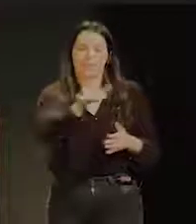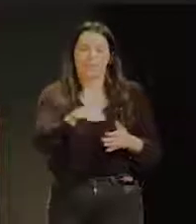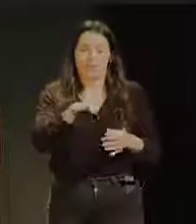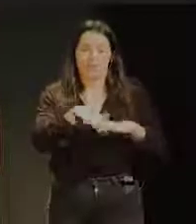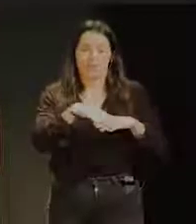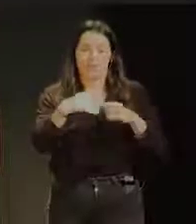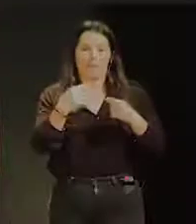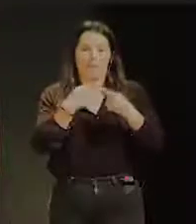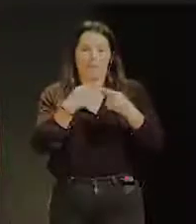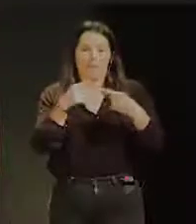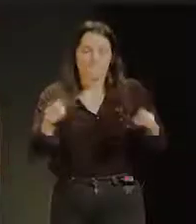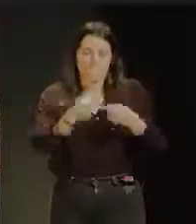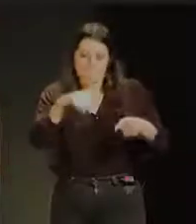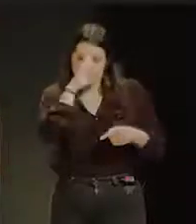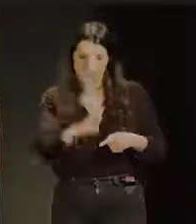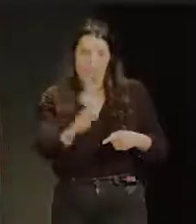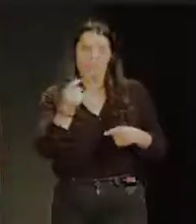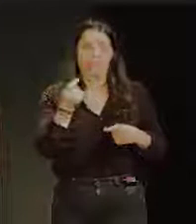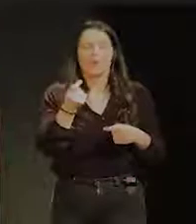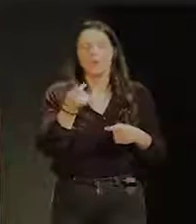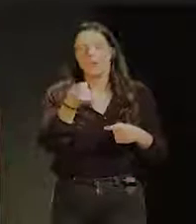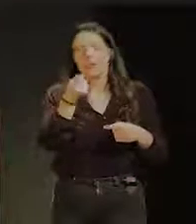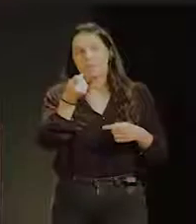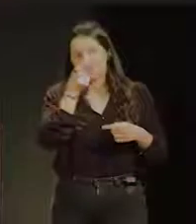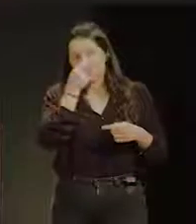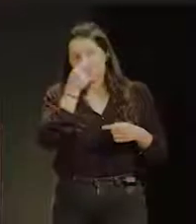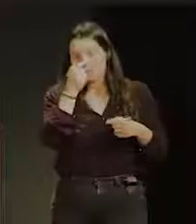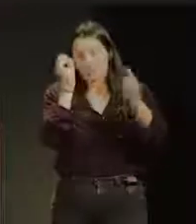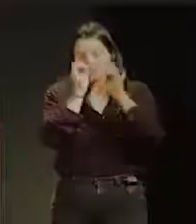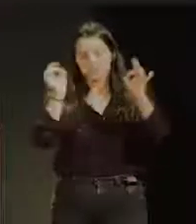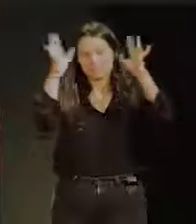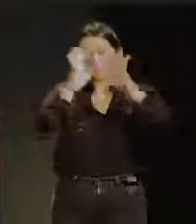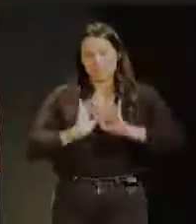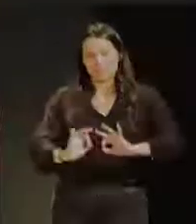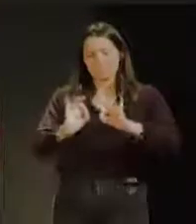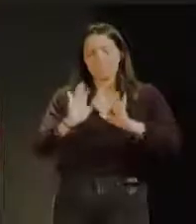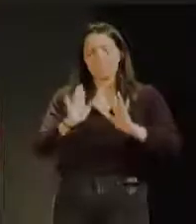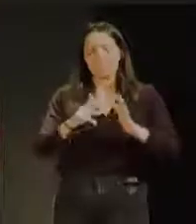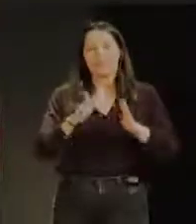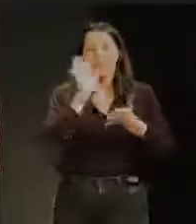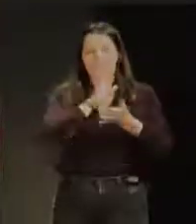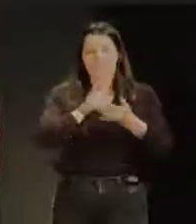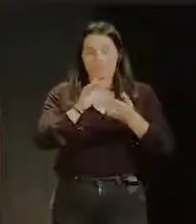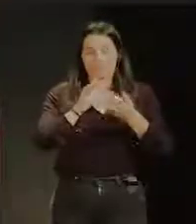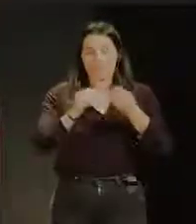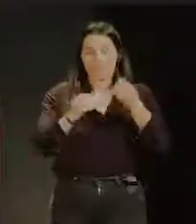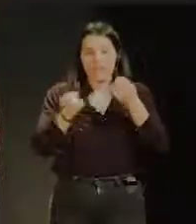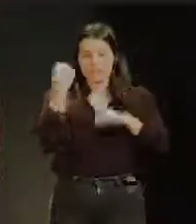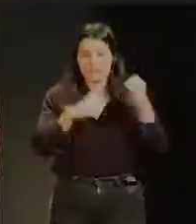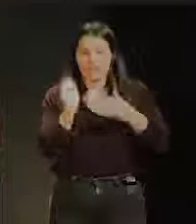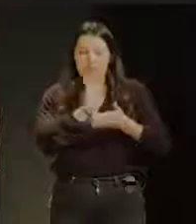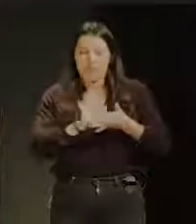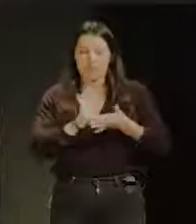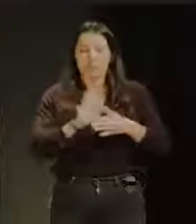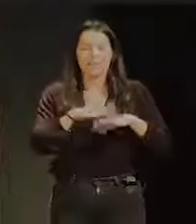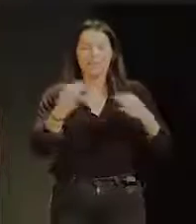con música en vivo pues tiene un concepto concreto. Pero el relax performances es para público